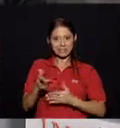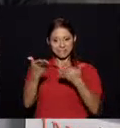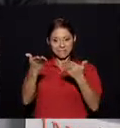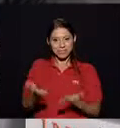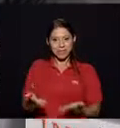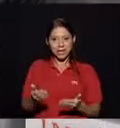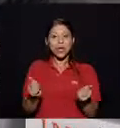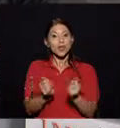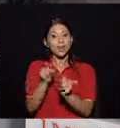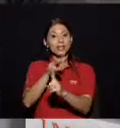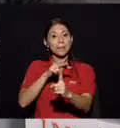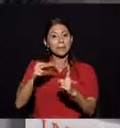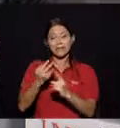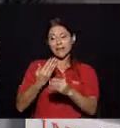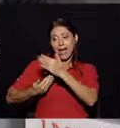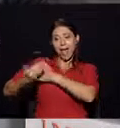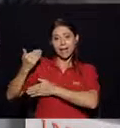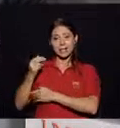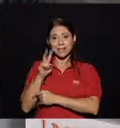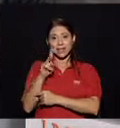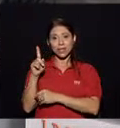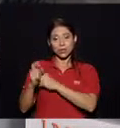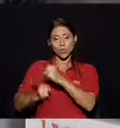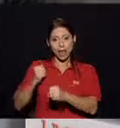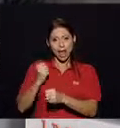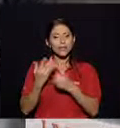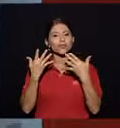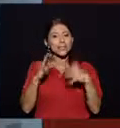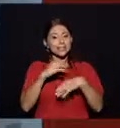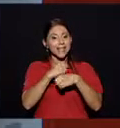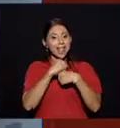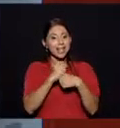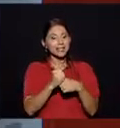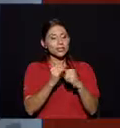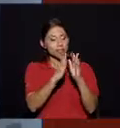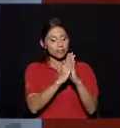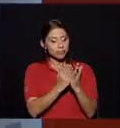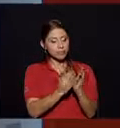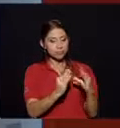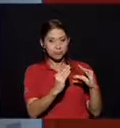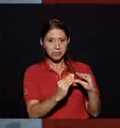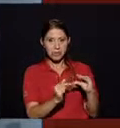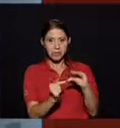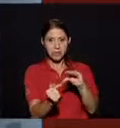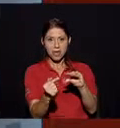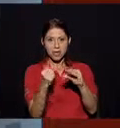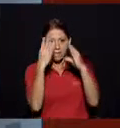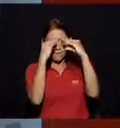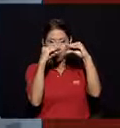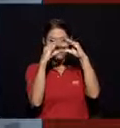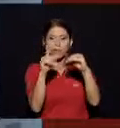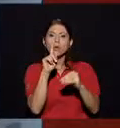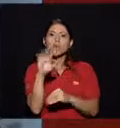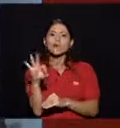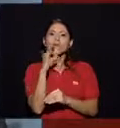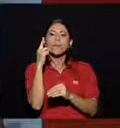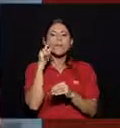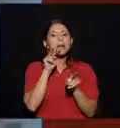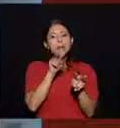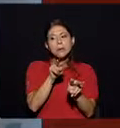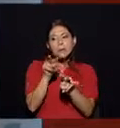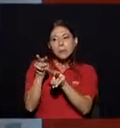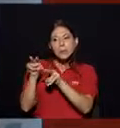esa perspectiva, desde hace ya 21 años, pues, ha creado este informe como un sistema de seguimiento para evaluar el desempeño nacional, el desempeño